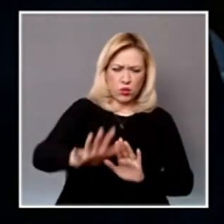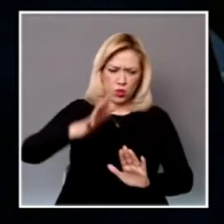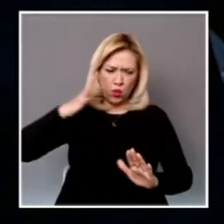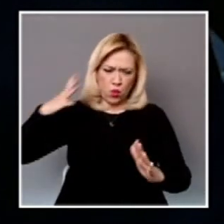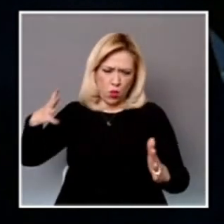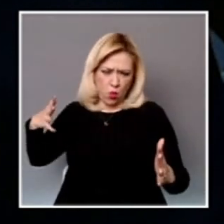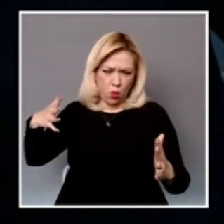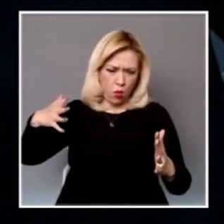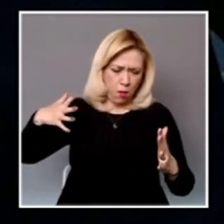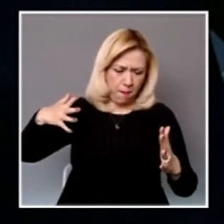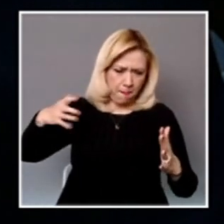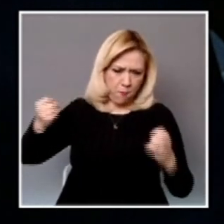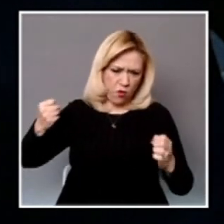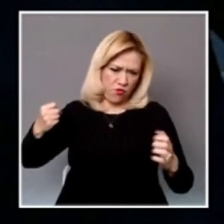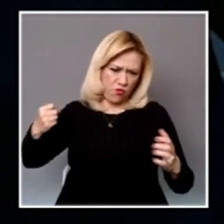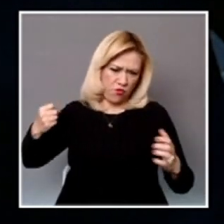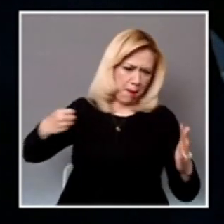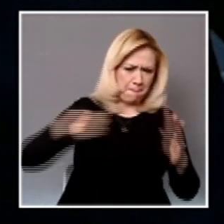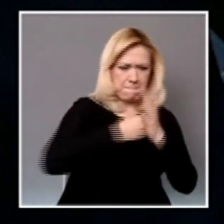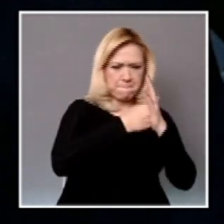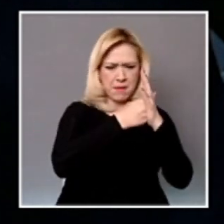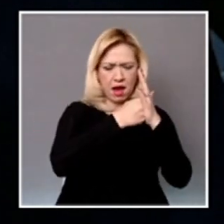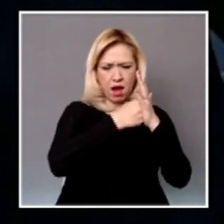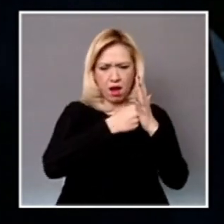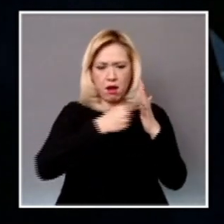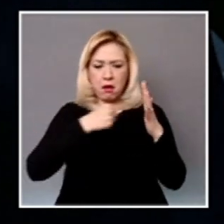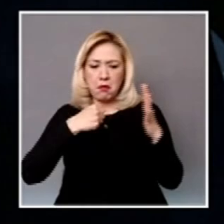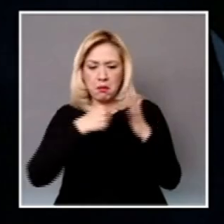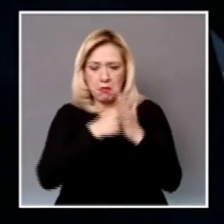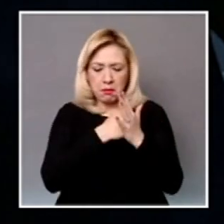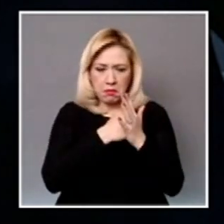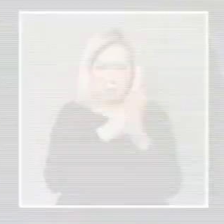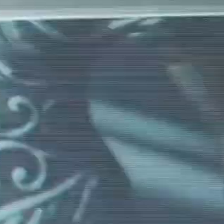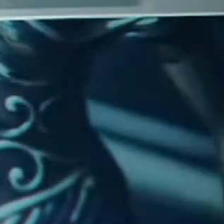técnicas específicas en la resolución de los hechos de tránsito.